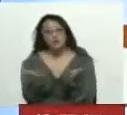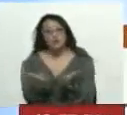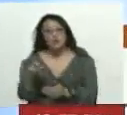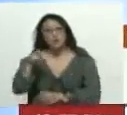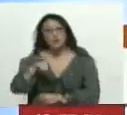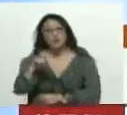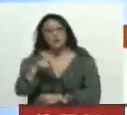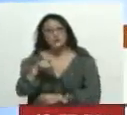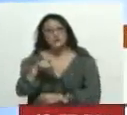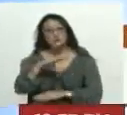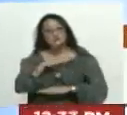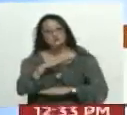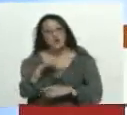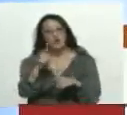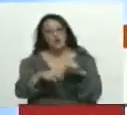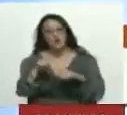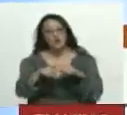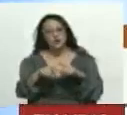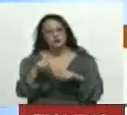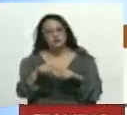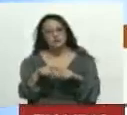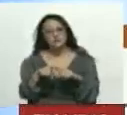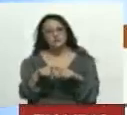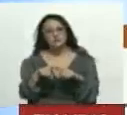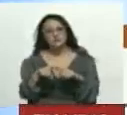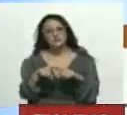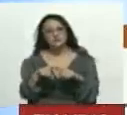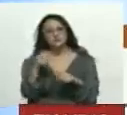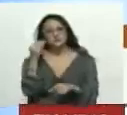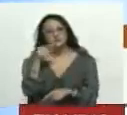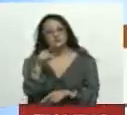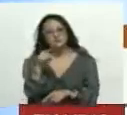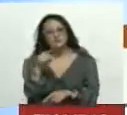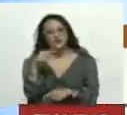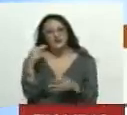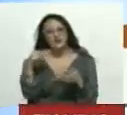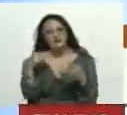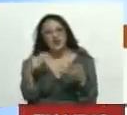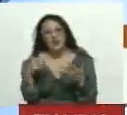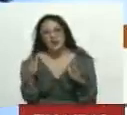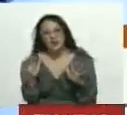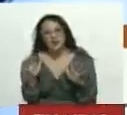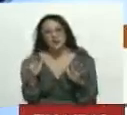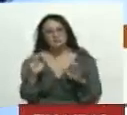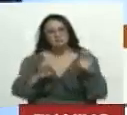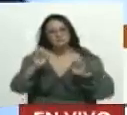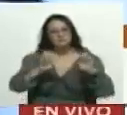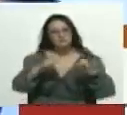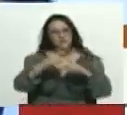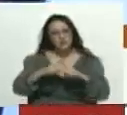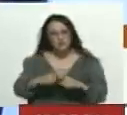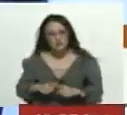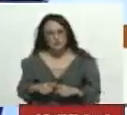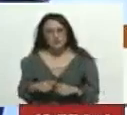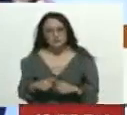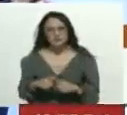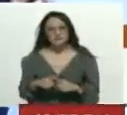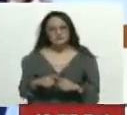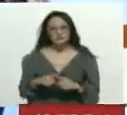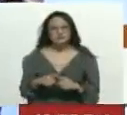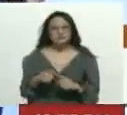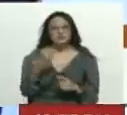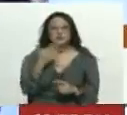satisfacer cosas esenciales y yo creo que esos son nuestros niveles como de estadística Pues que tenemos que llevar o